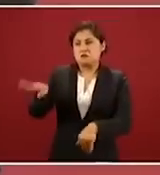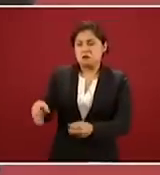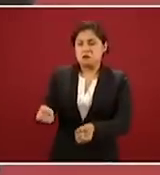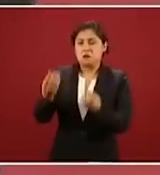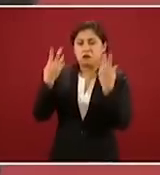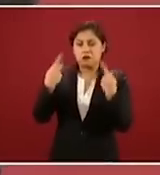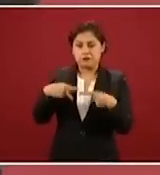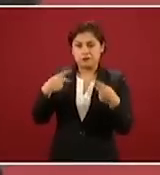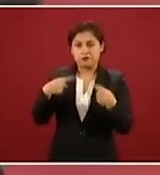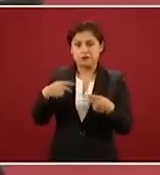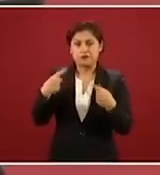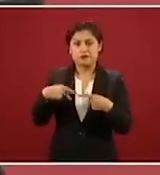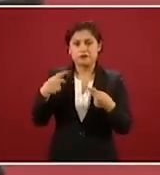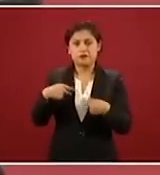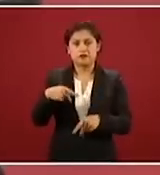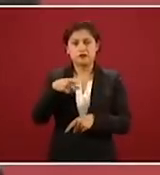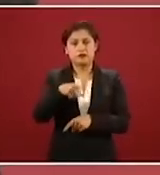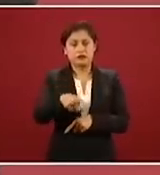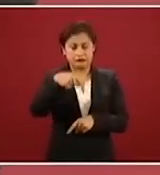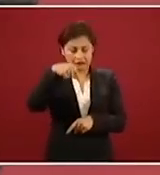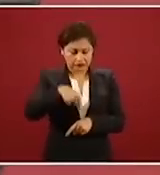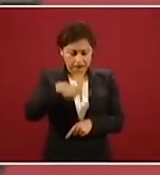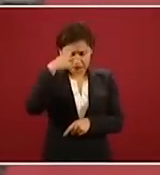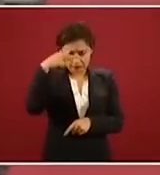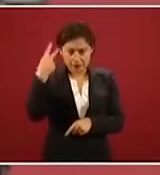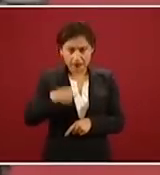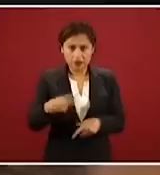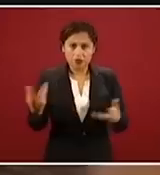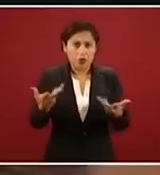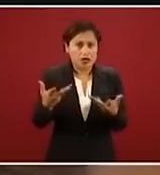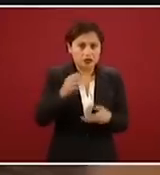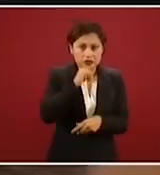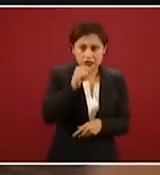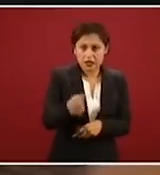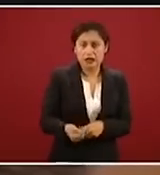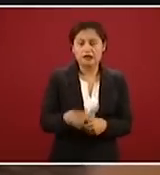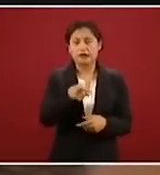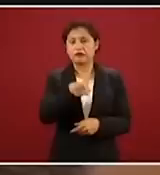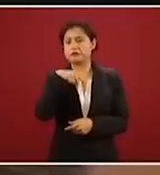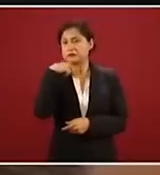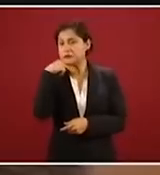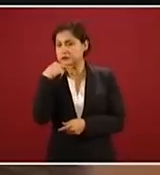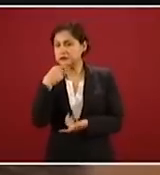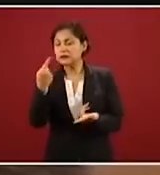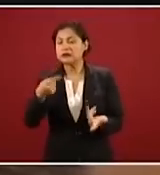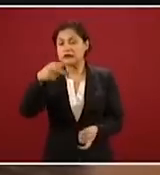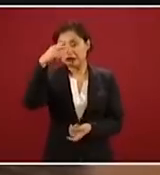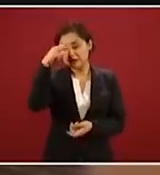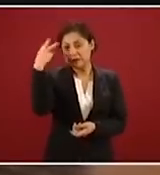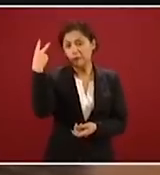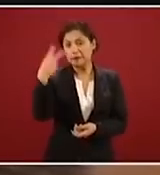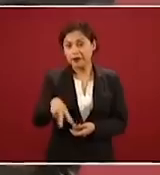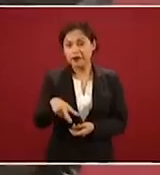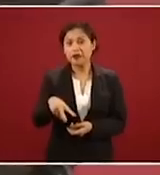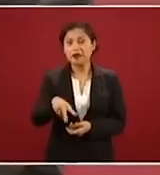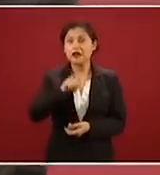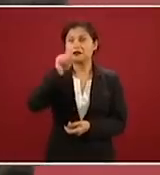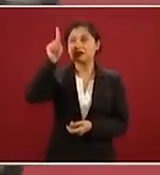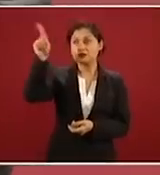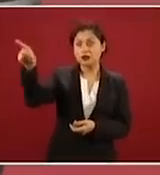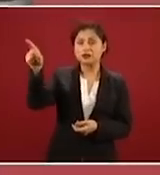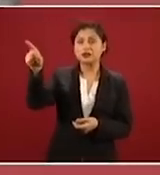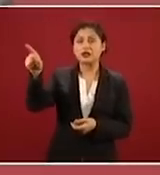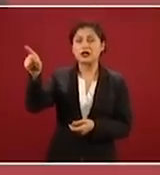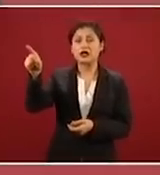y que aquí no se estaba haciendo nada, que los mexicanos que estaban en China y que